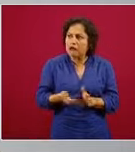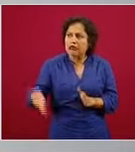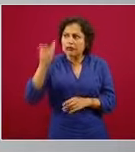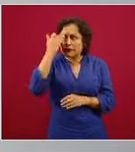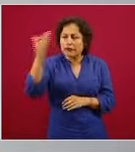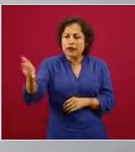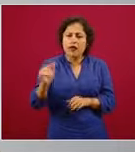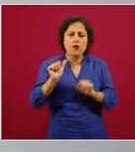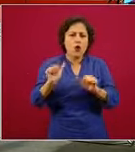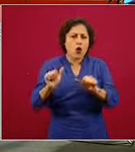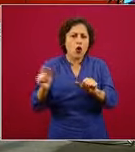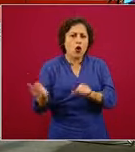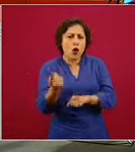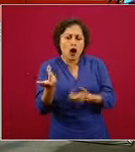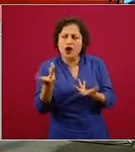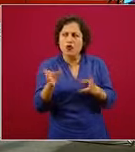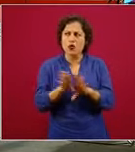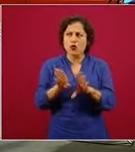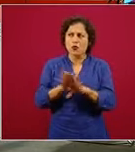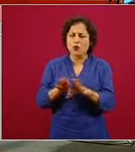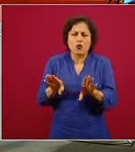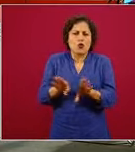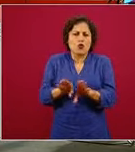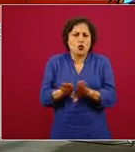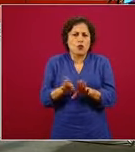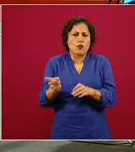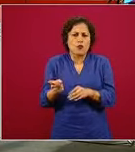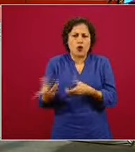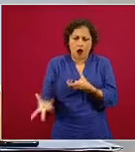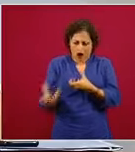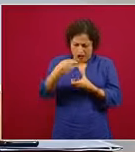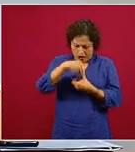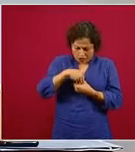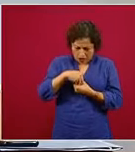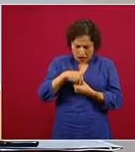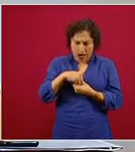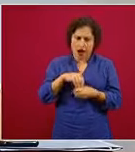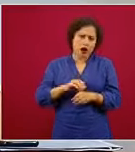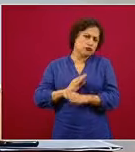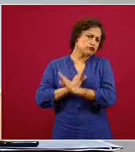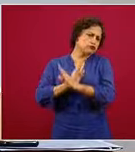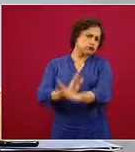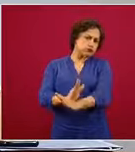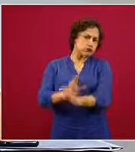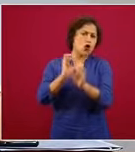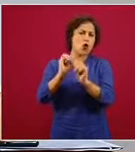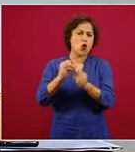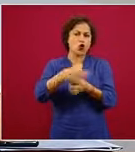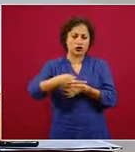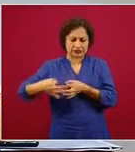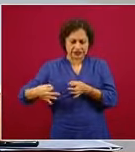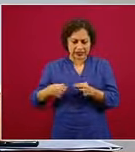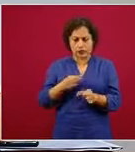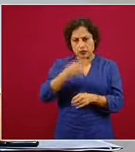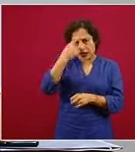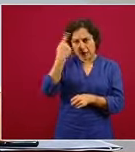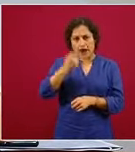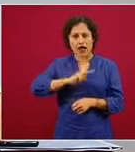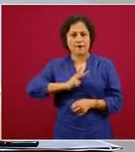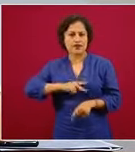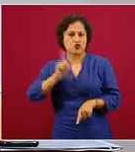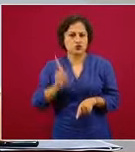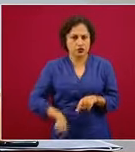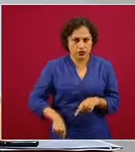permanente? ¿Anticuerpos bloqueadores o células citotóxicas destructoras del virus?